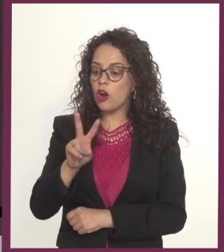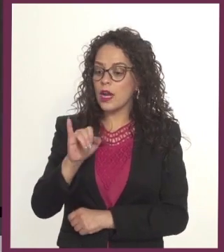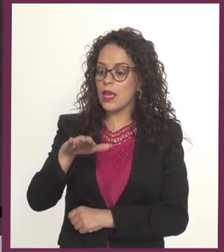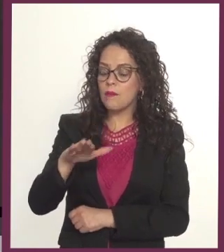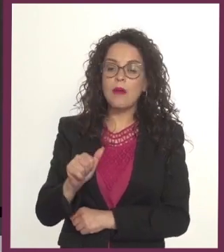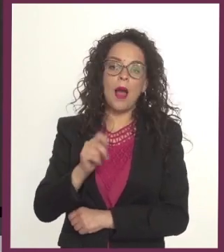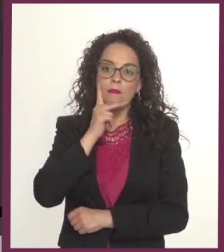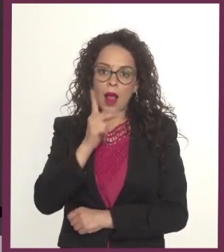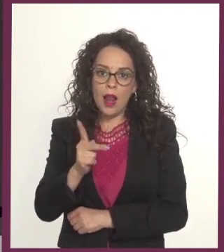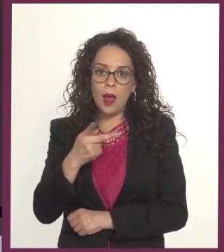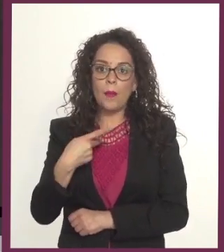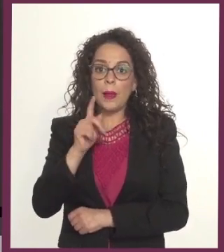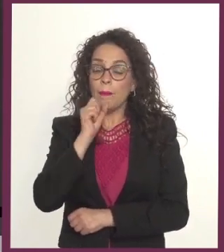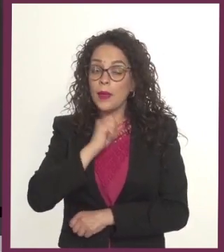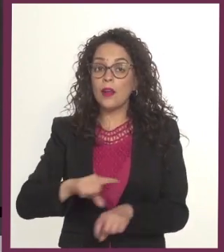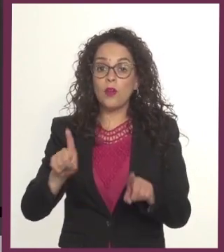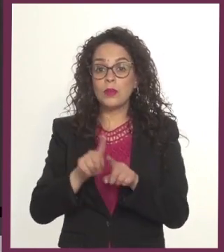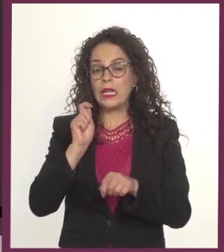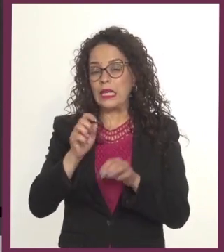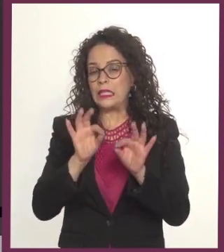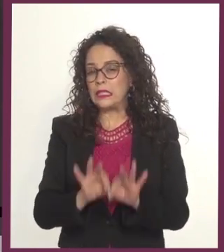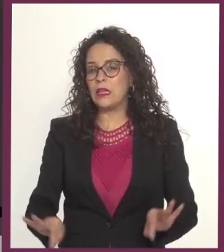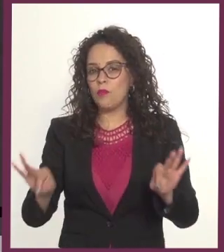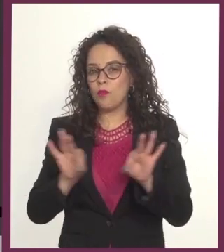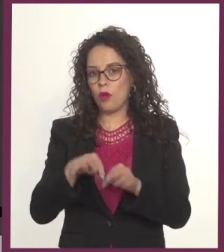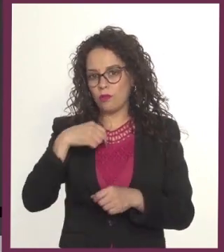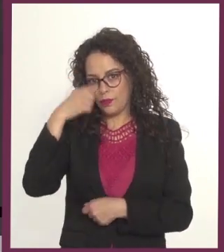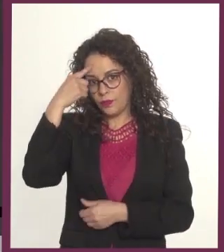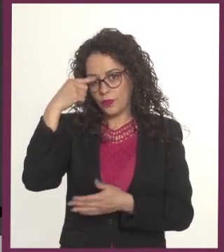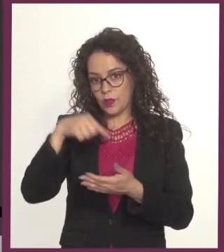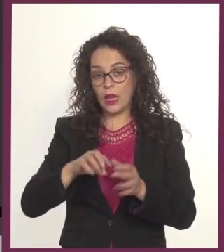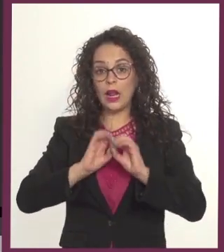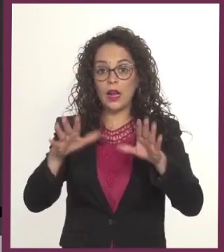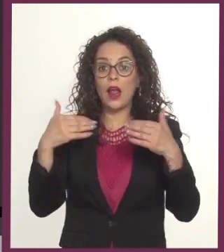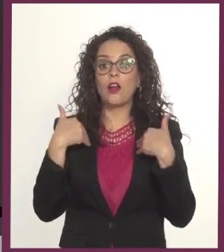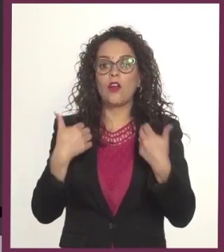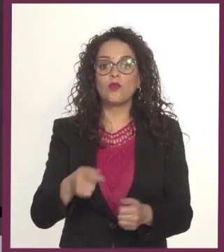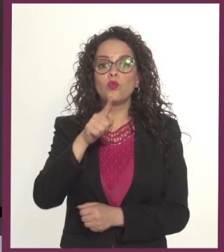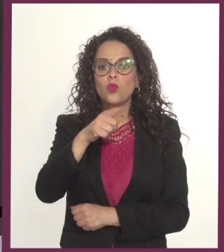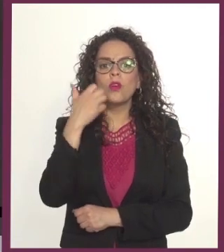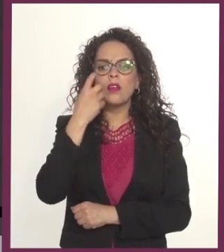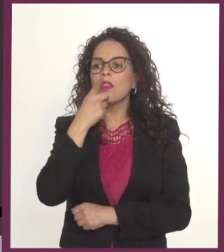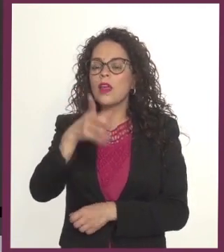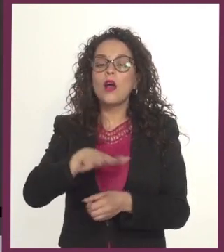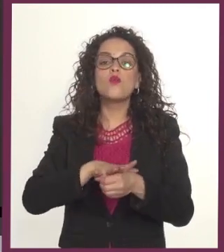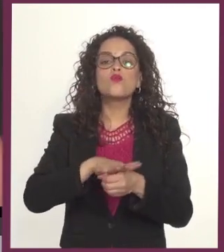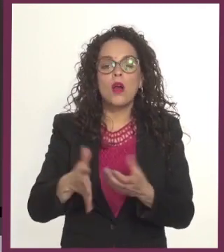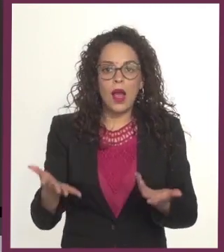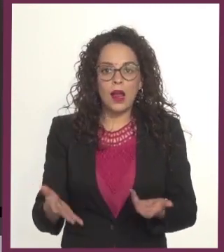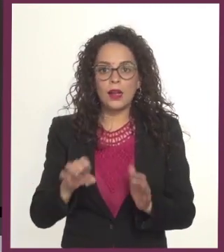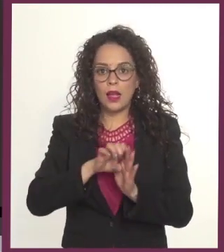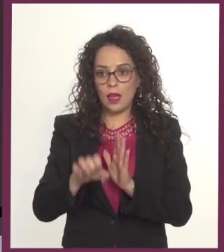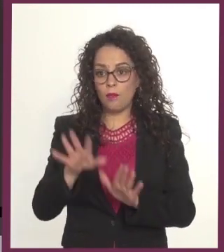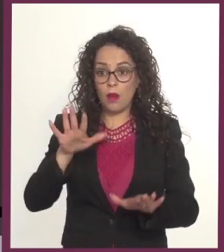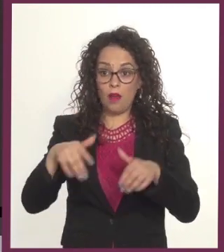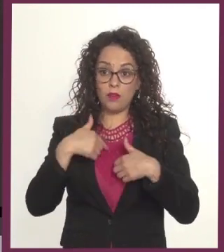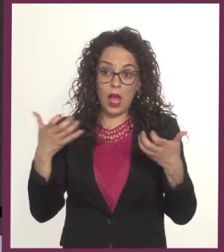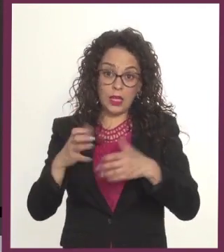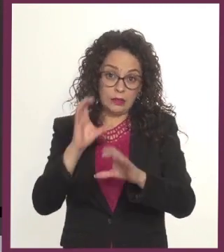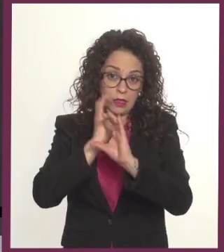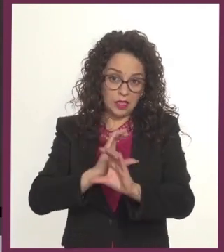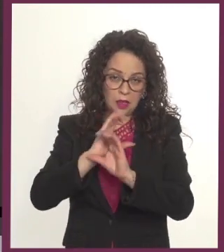Pero también a mí me parece muy importante que tengas claro qué es lo que quieres decir. A veces yo hago una